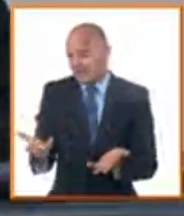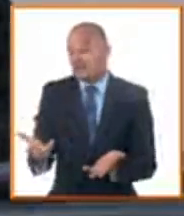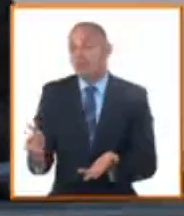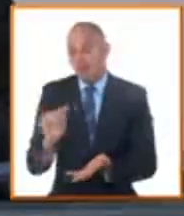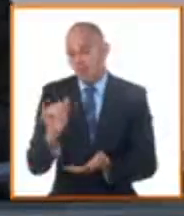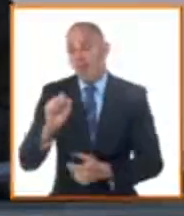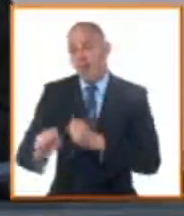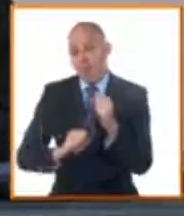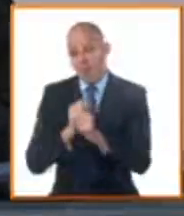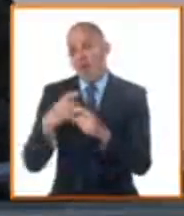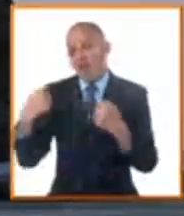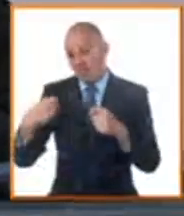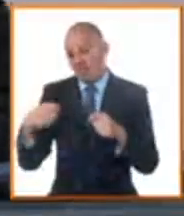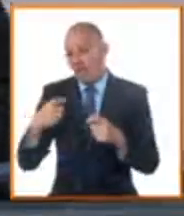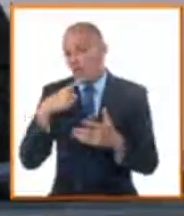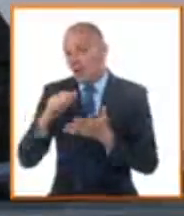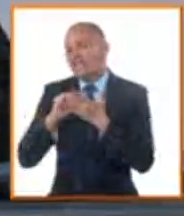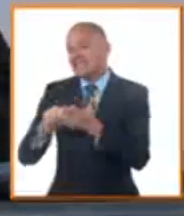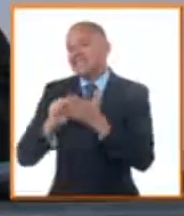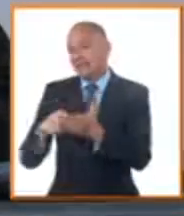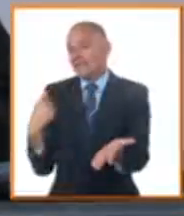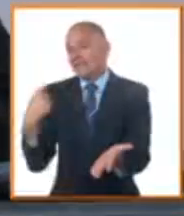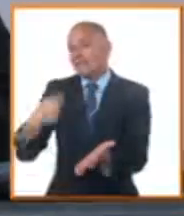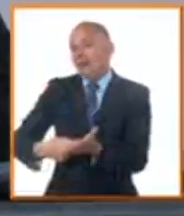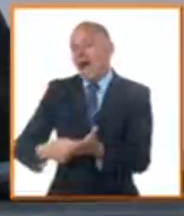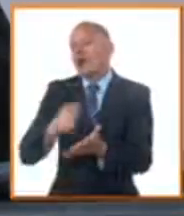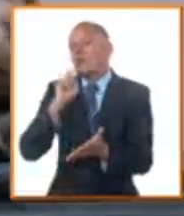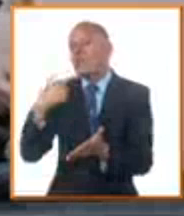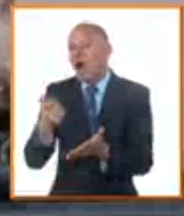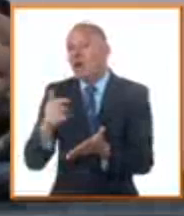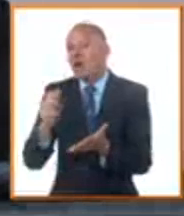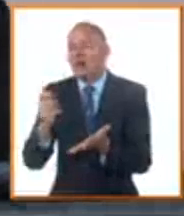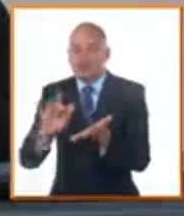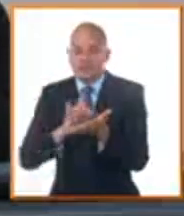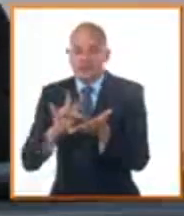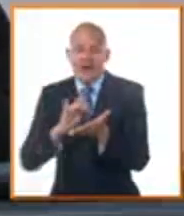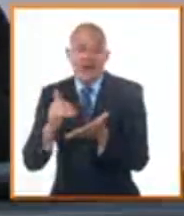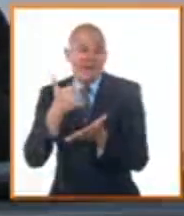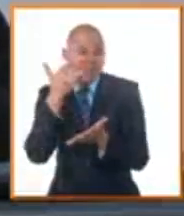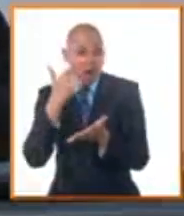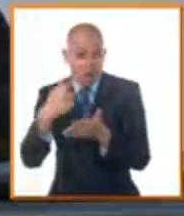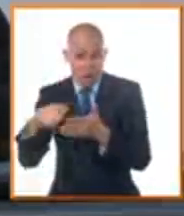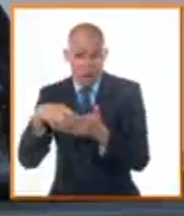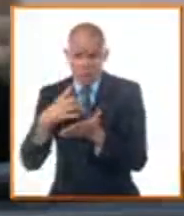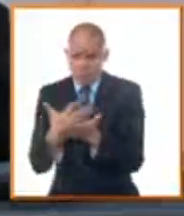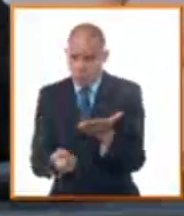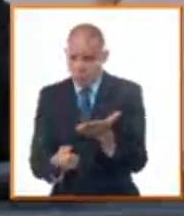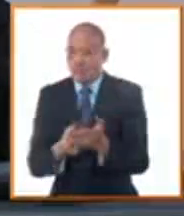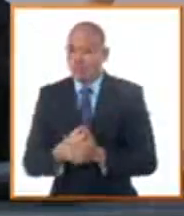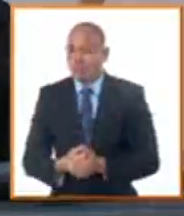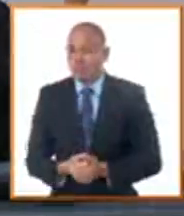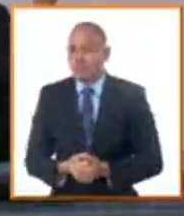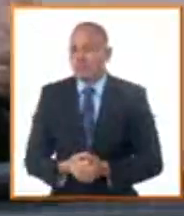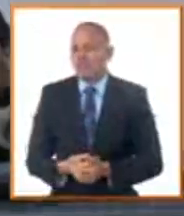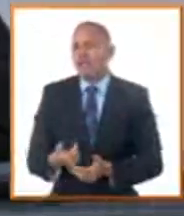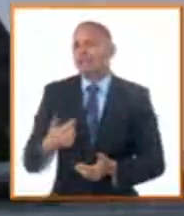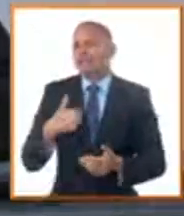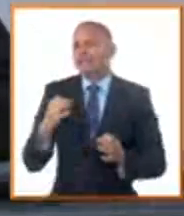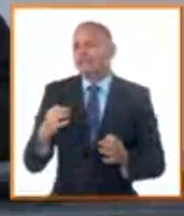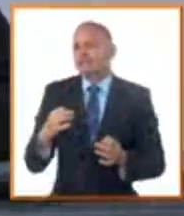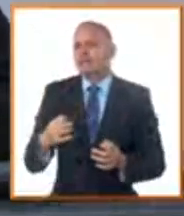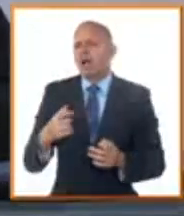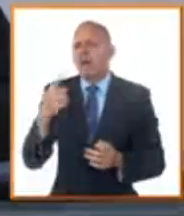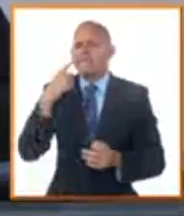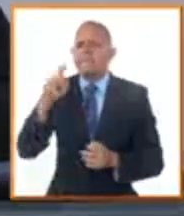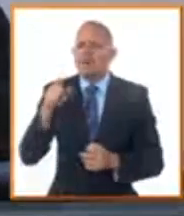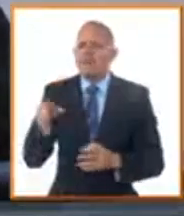este ámbito de los servicios en el ámbito electrónico, especialmente del comercio electrónico. ¿Cuánto hemos podido avanzar